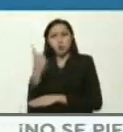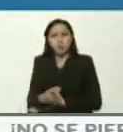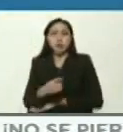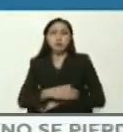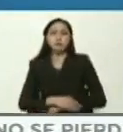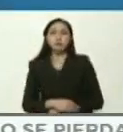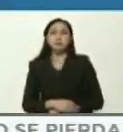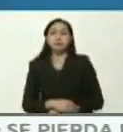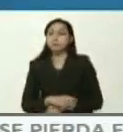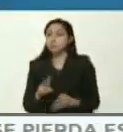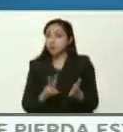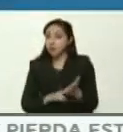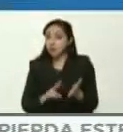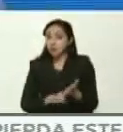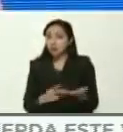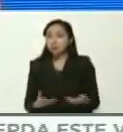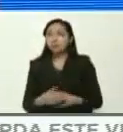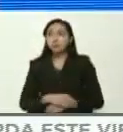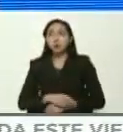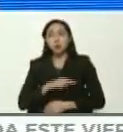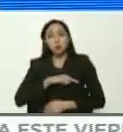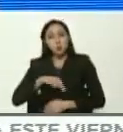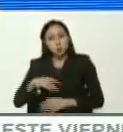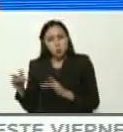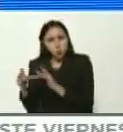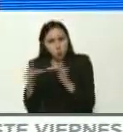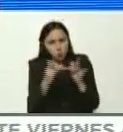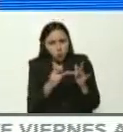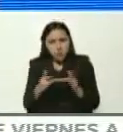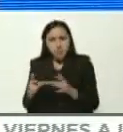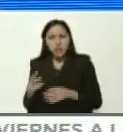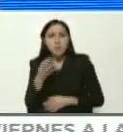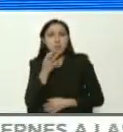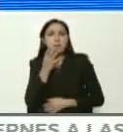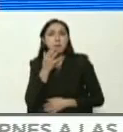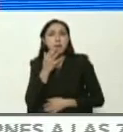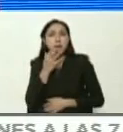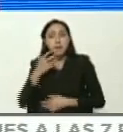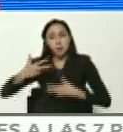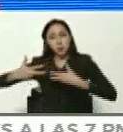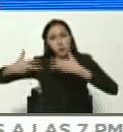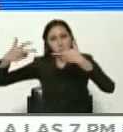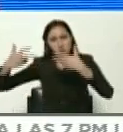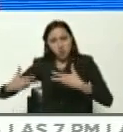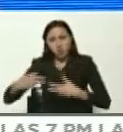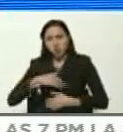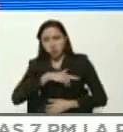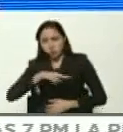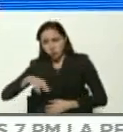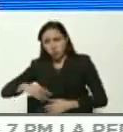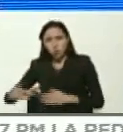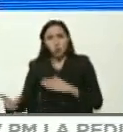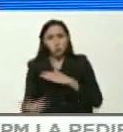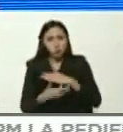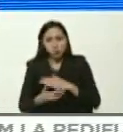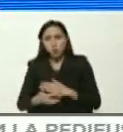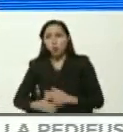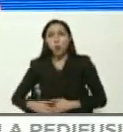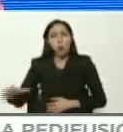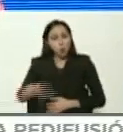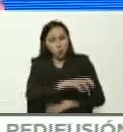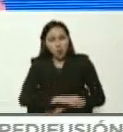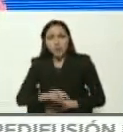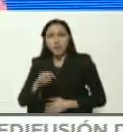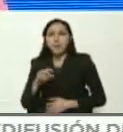¿verdad? Estamos conectados, por ejemplo, por videoconferencia, estamos conectados con los 23 estados del